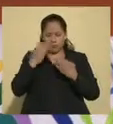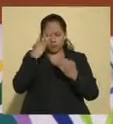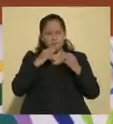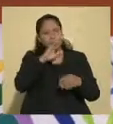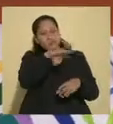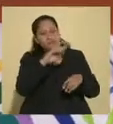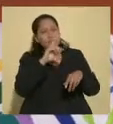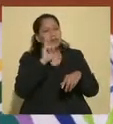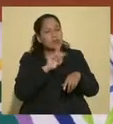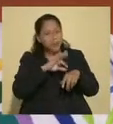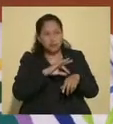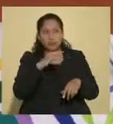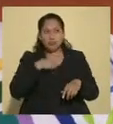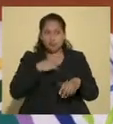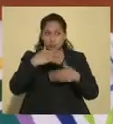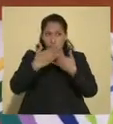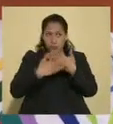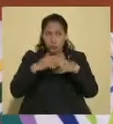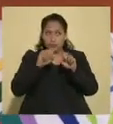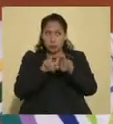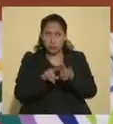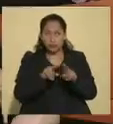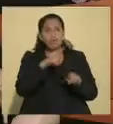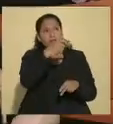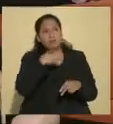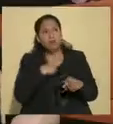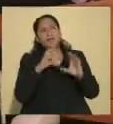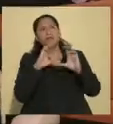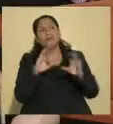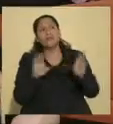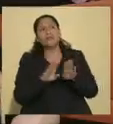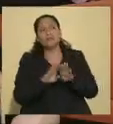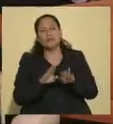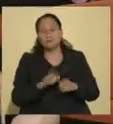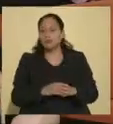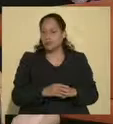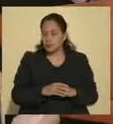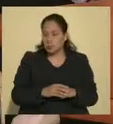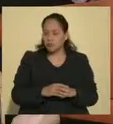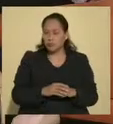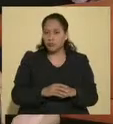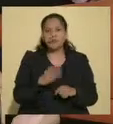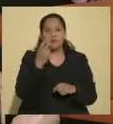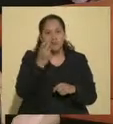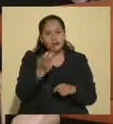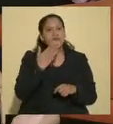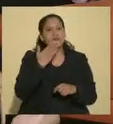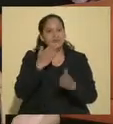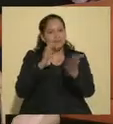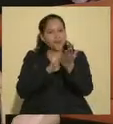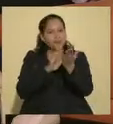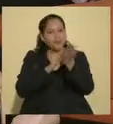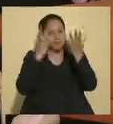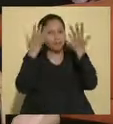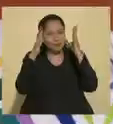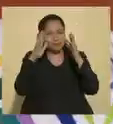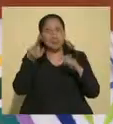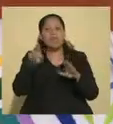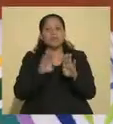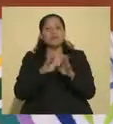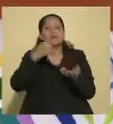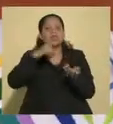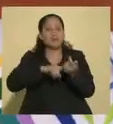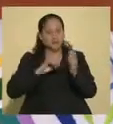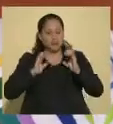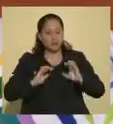preguntan, voy a tener relaciones sexuales, ¿cómo me puedo cuidar? Y créanme que esto habla muy bien de las niñas. De la seguridad. De la